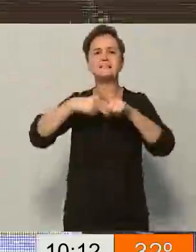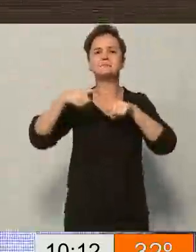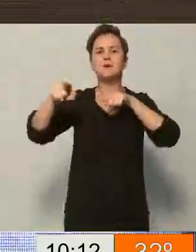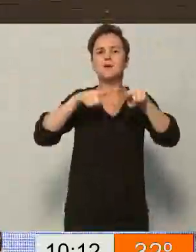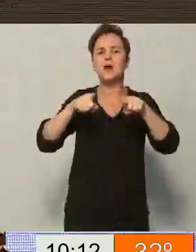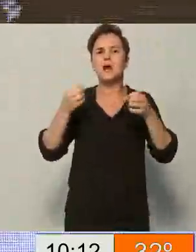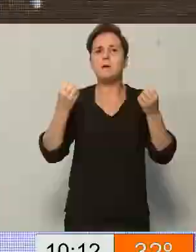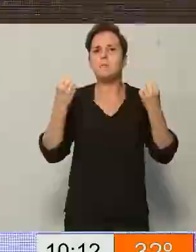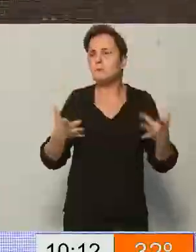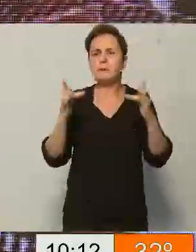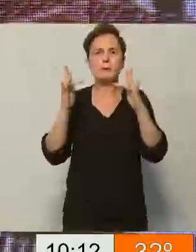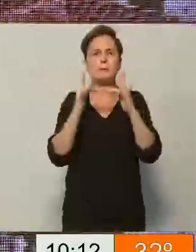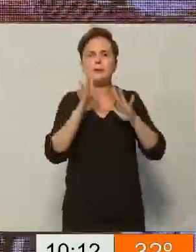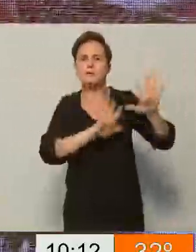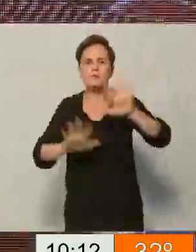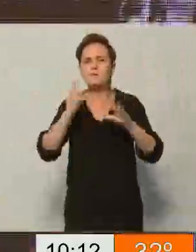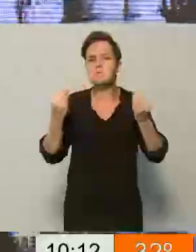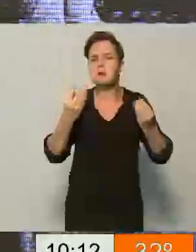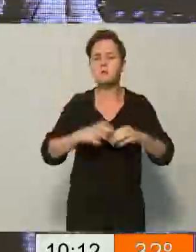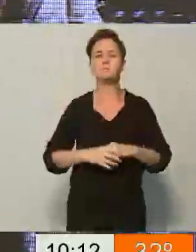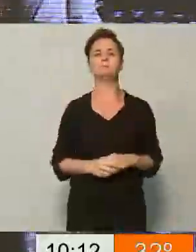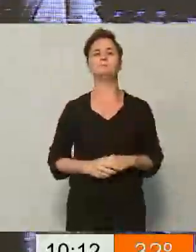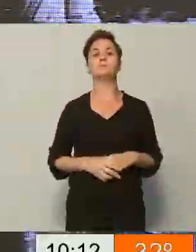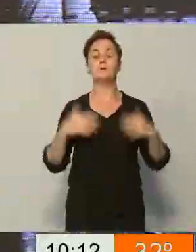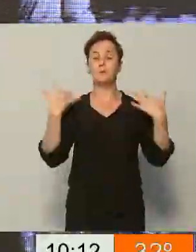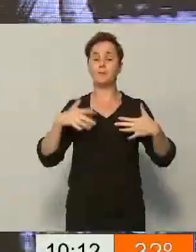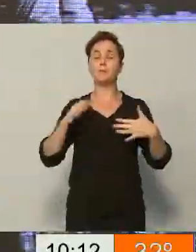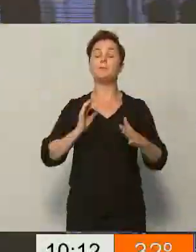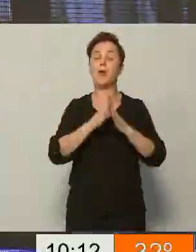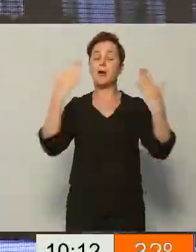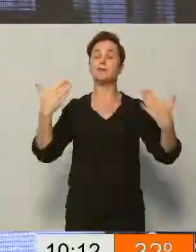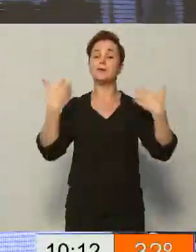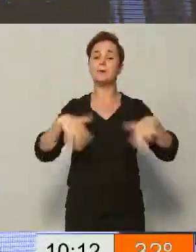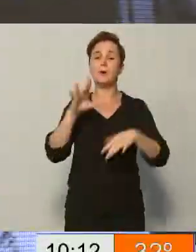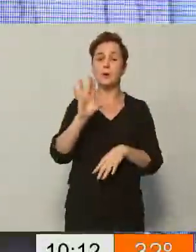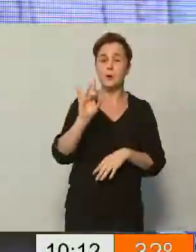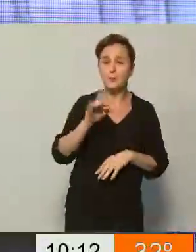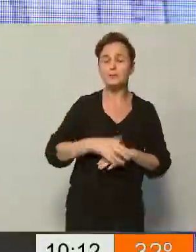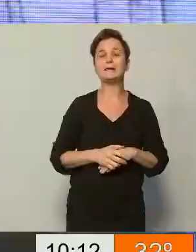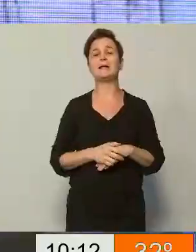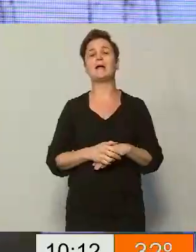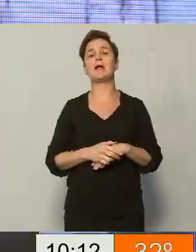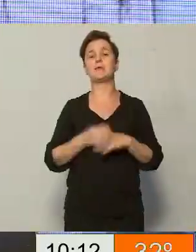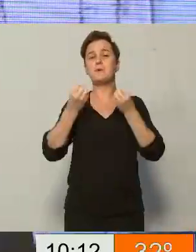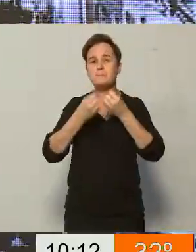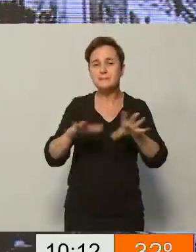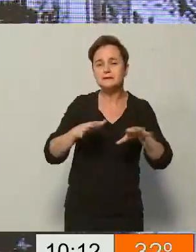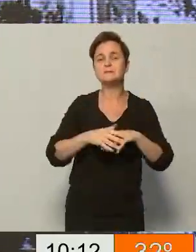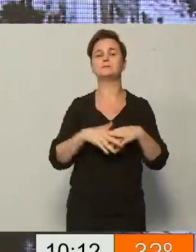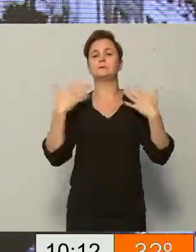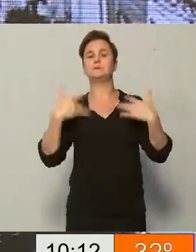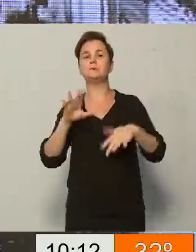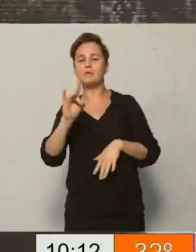¿Por qué virtual? ¿Cómo se organizó todo esto? Bueno, tuvimos un año muy particular, este año que empezó con